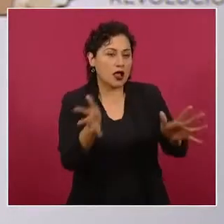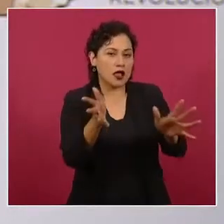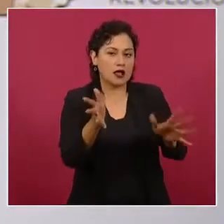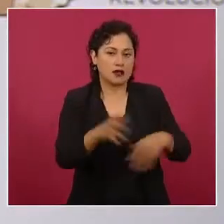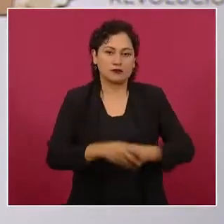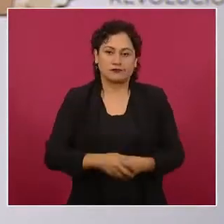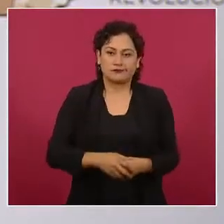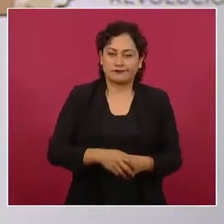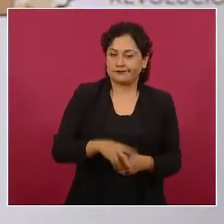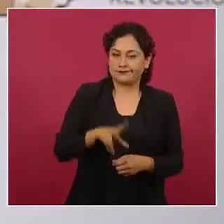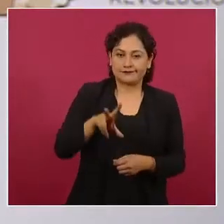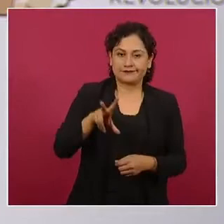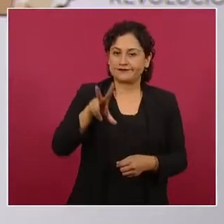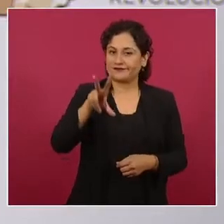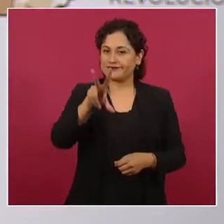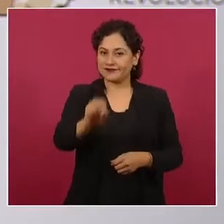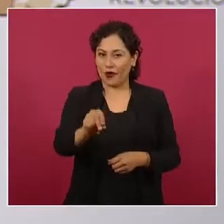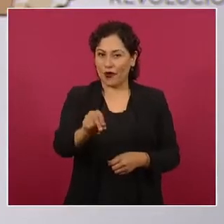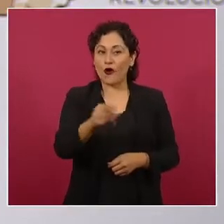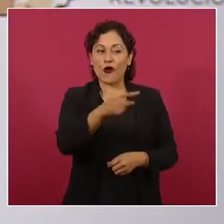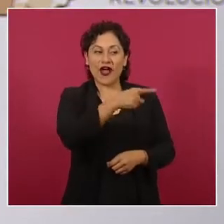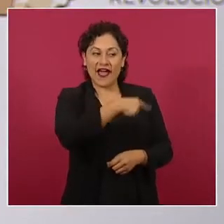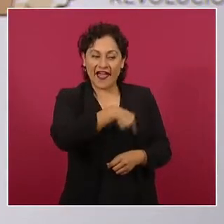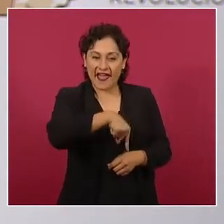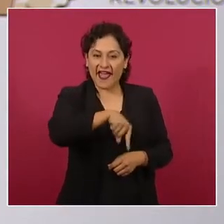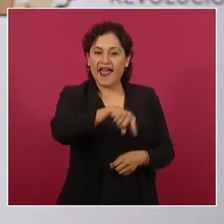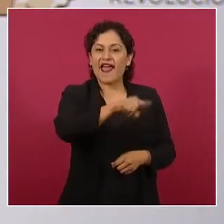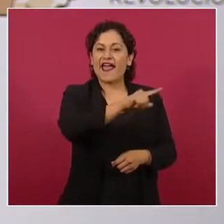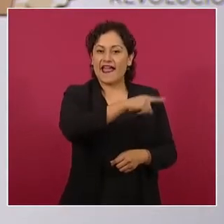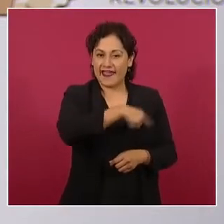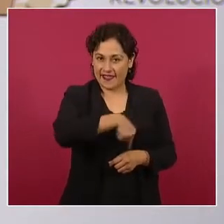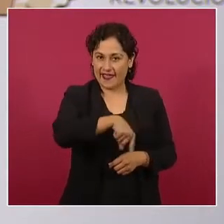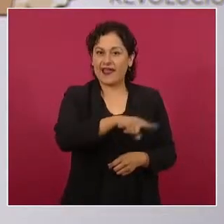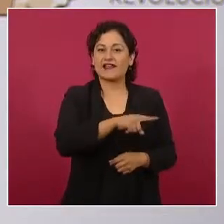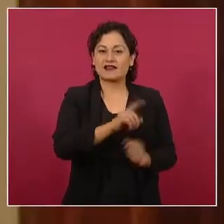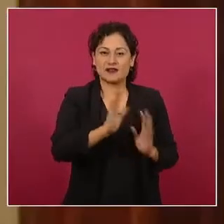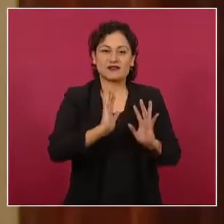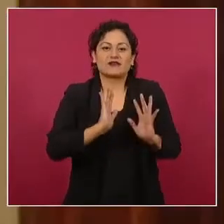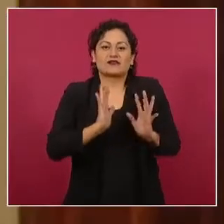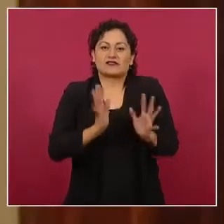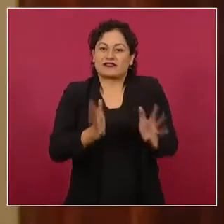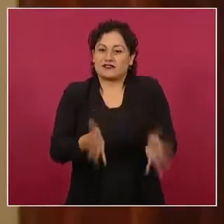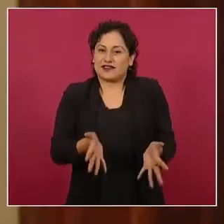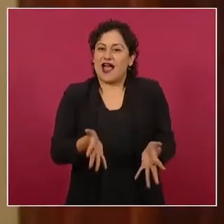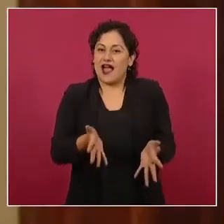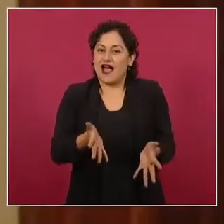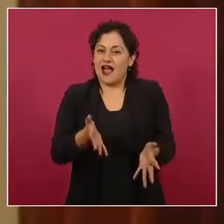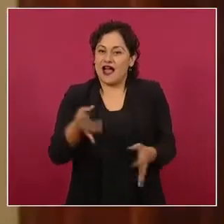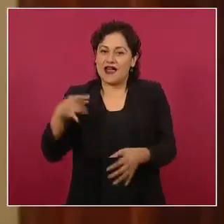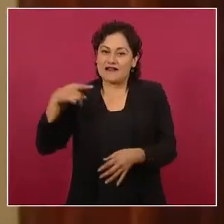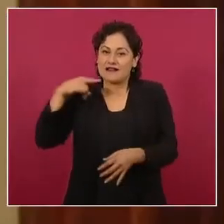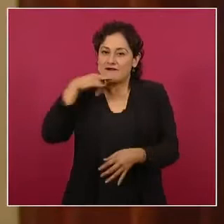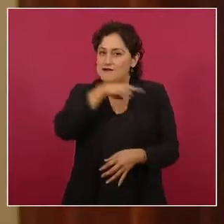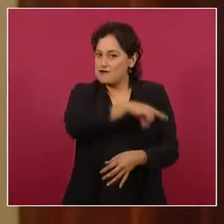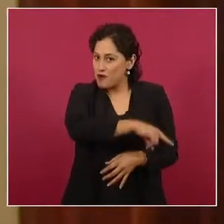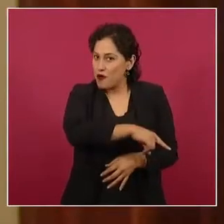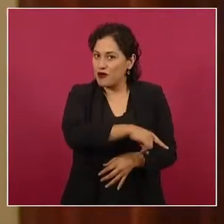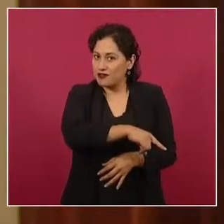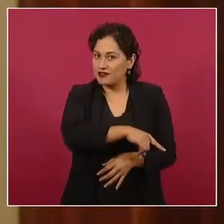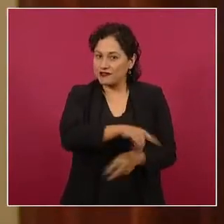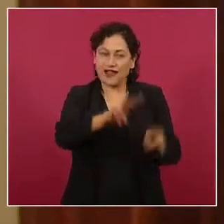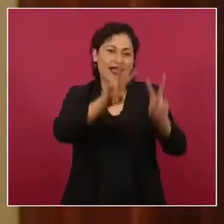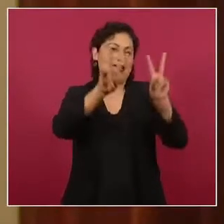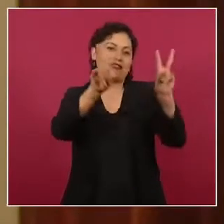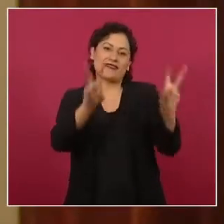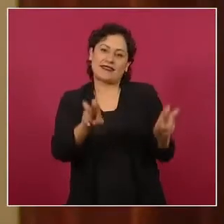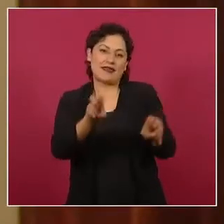Ellos tenían de bandera, de manera, forma hipócrita, lo de energías